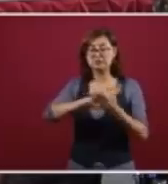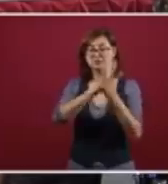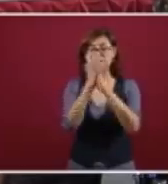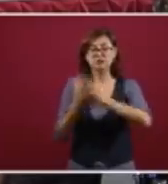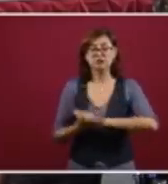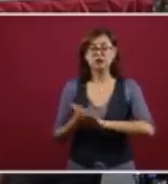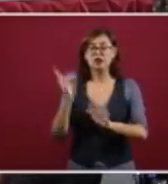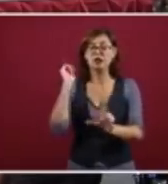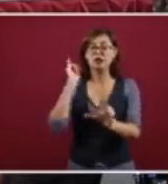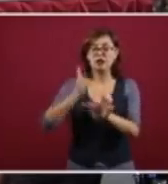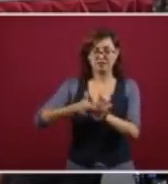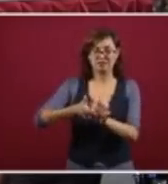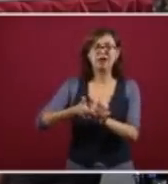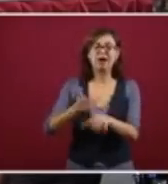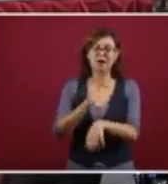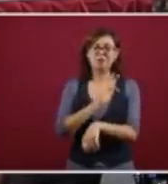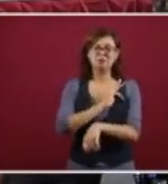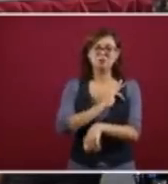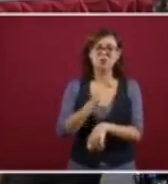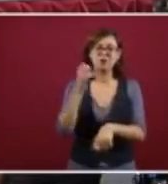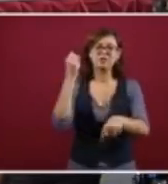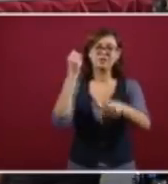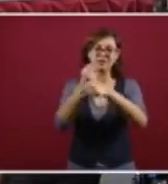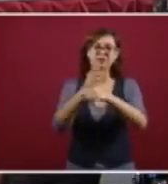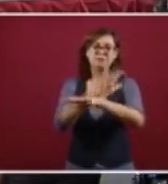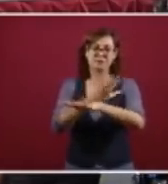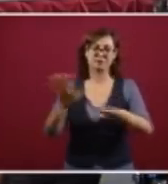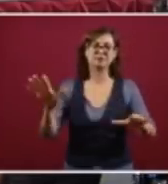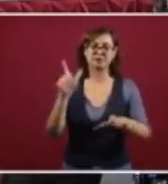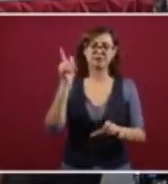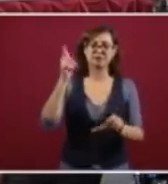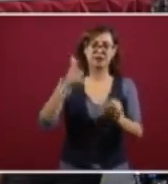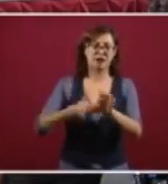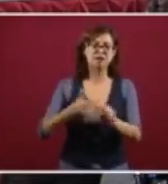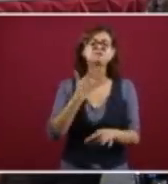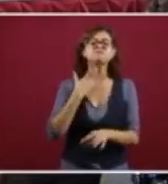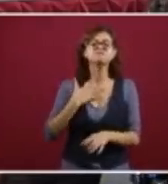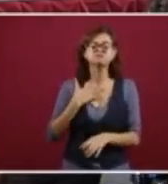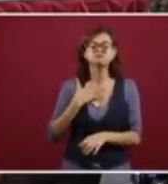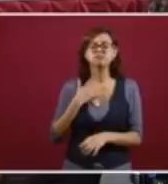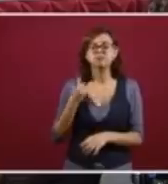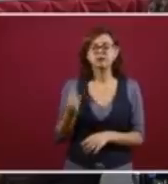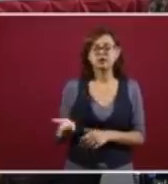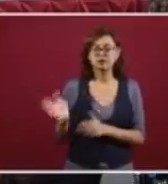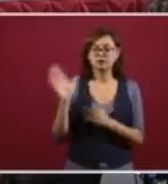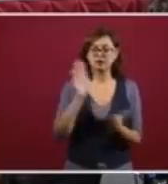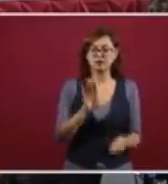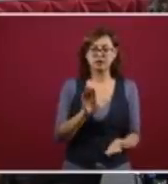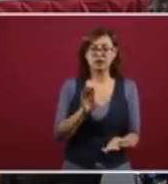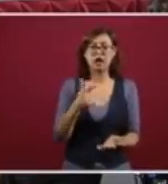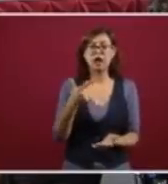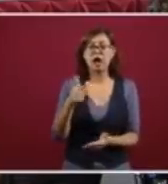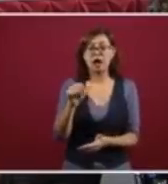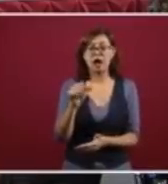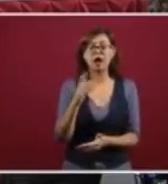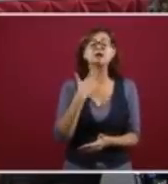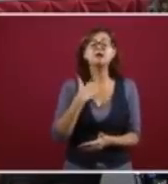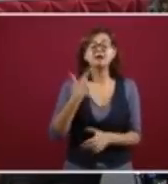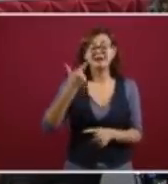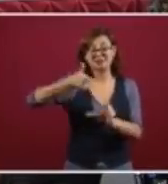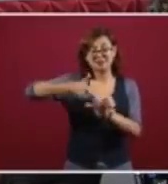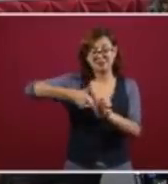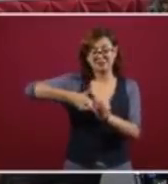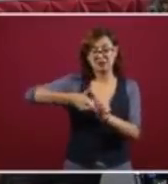impacto en el precio de la gasolina. Si vemos sobre esta gráfica cuál es el precio por barril de la gasolina, podrás ver